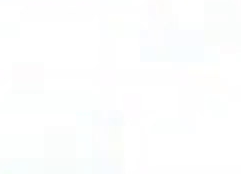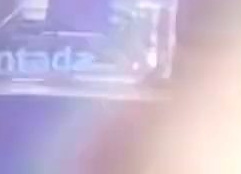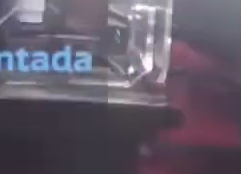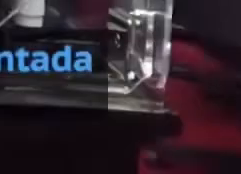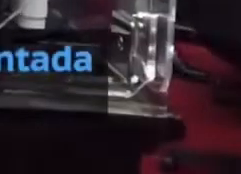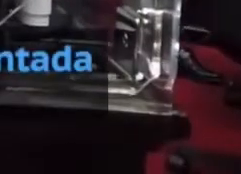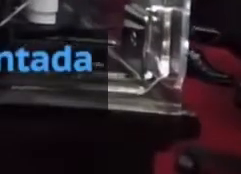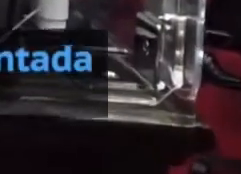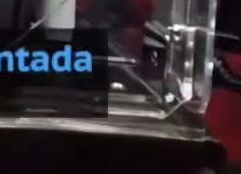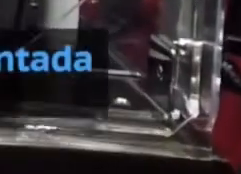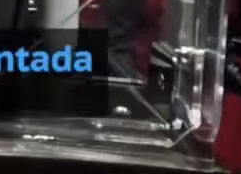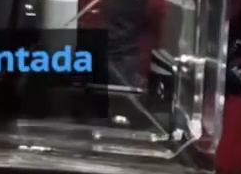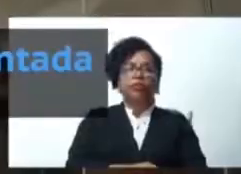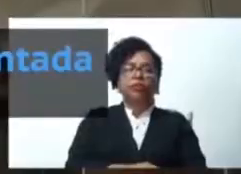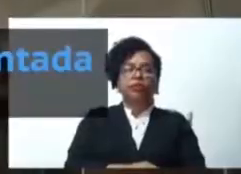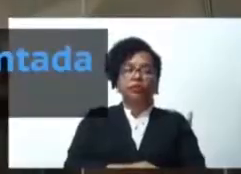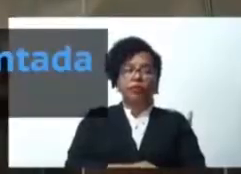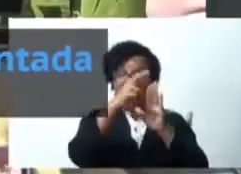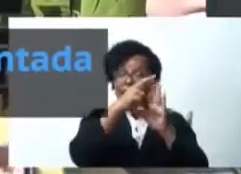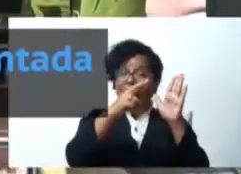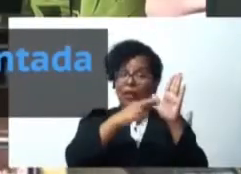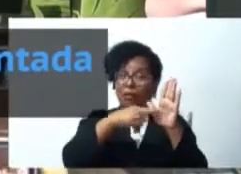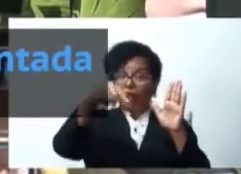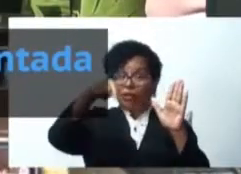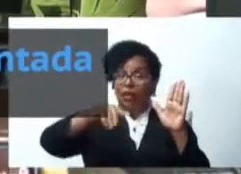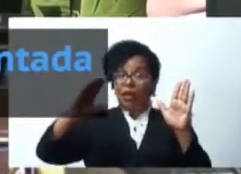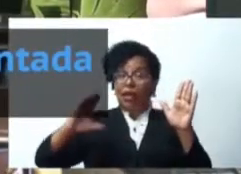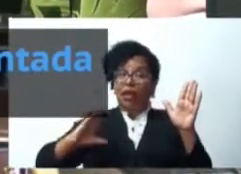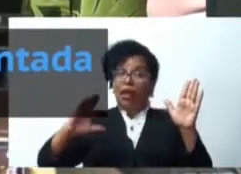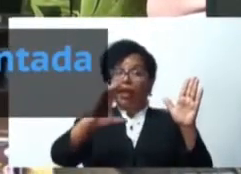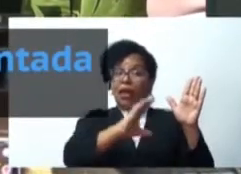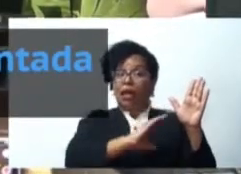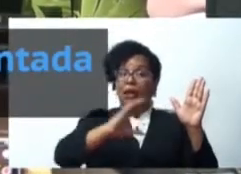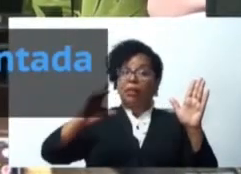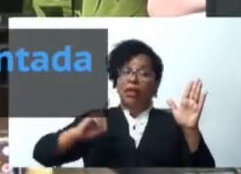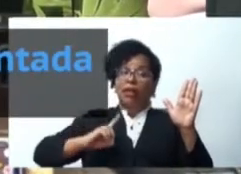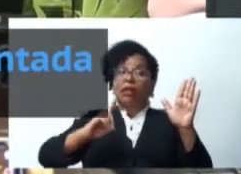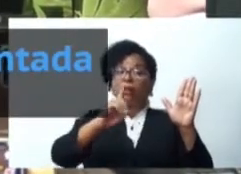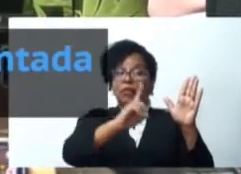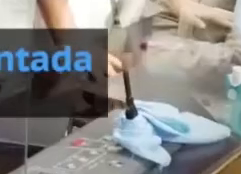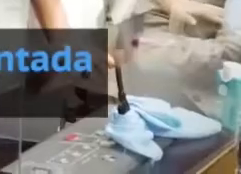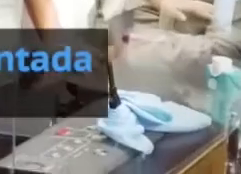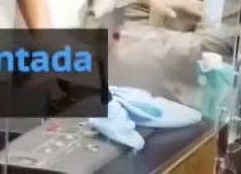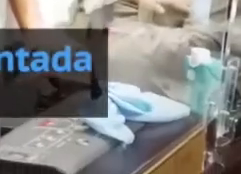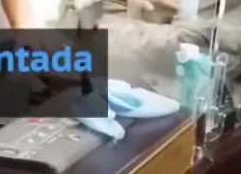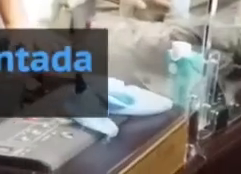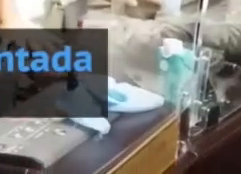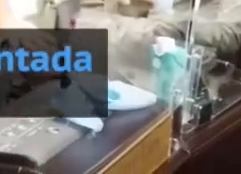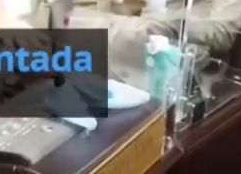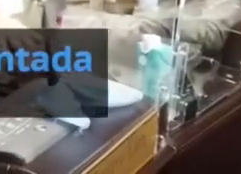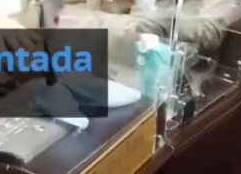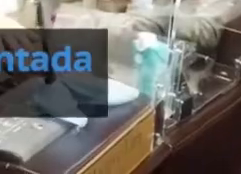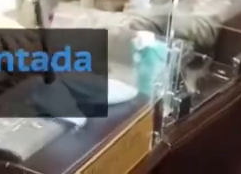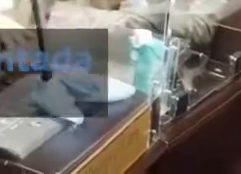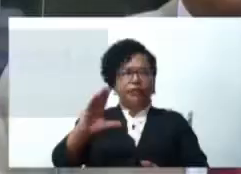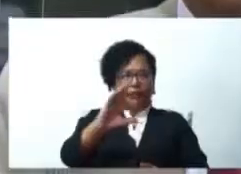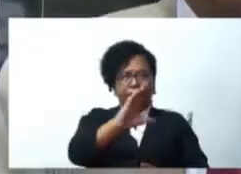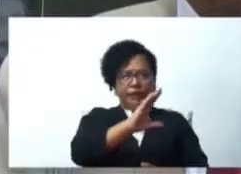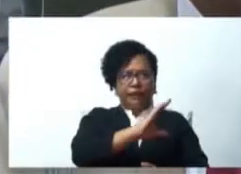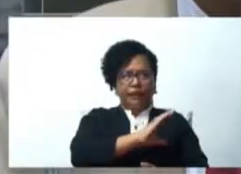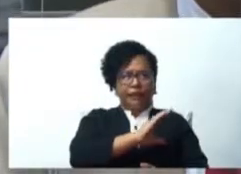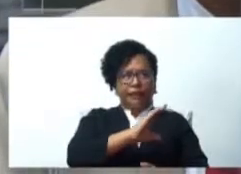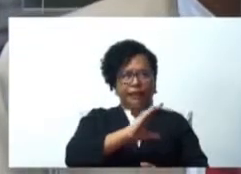Estado. Con una votación unánime fue elegida y juramentada Marta de Jesús Collado Osoria para llenar la vacante de su